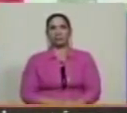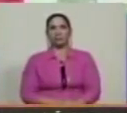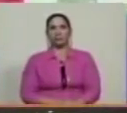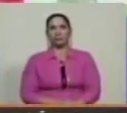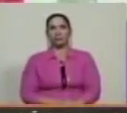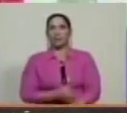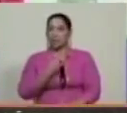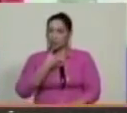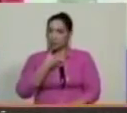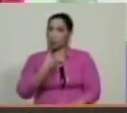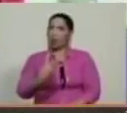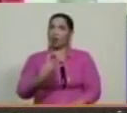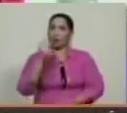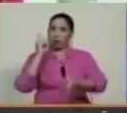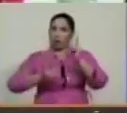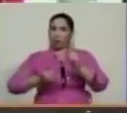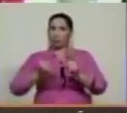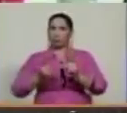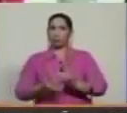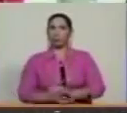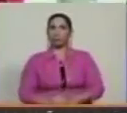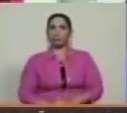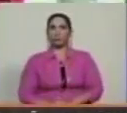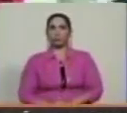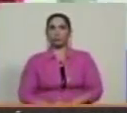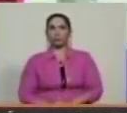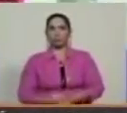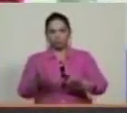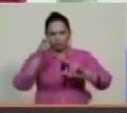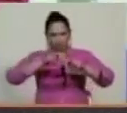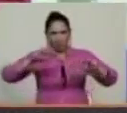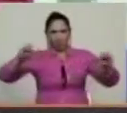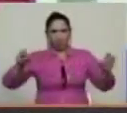Y les voy a decir algo. Siéntense, por favor.